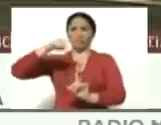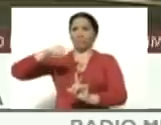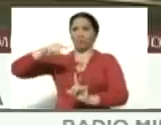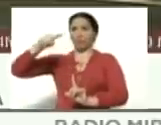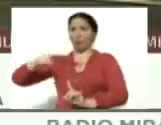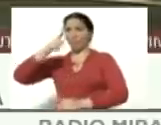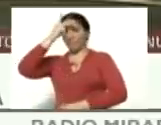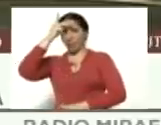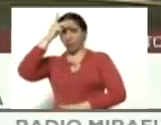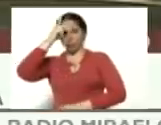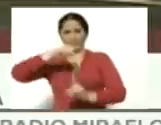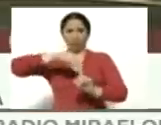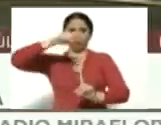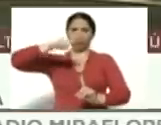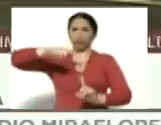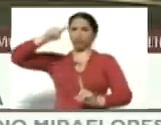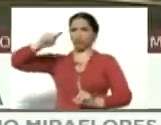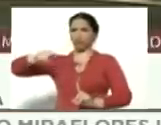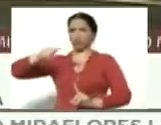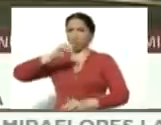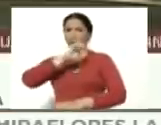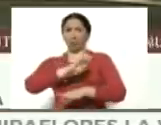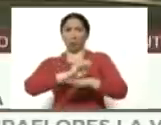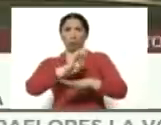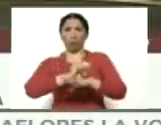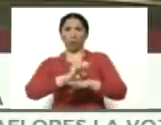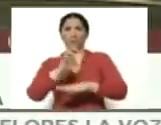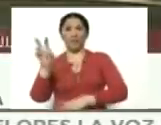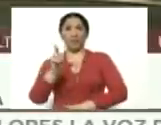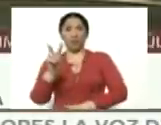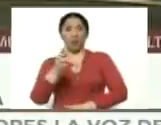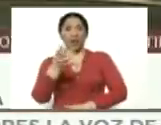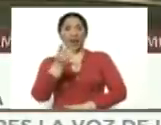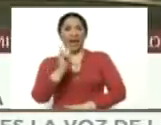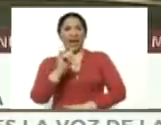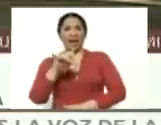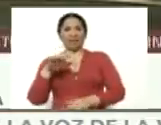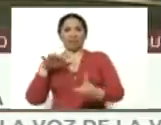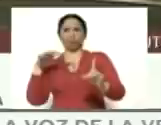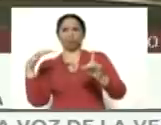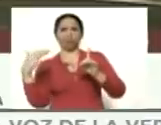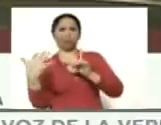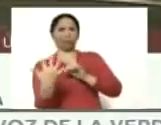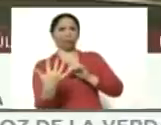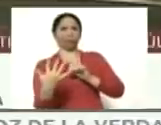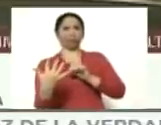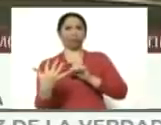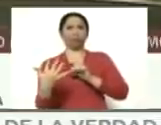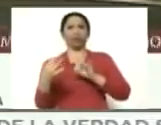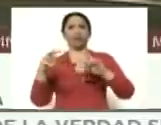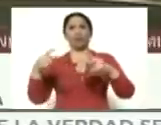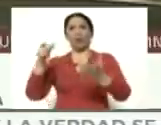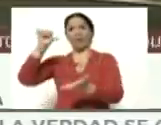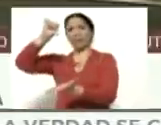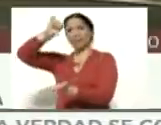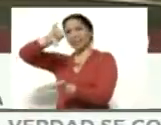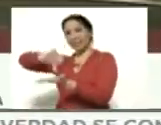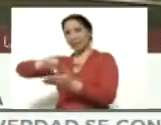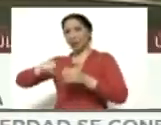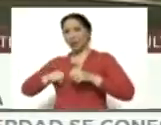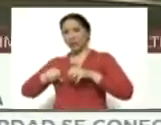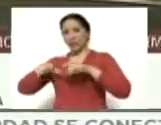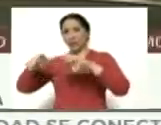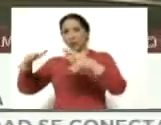de Perú, de las curvas exponenciales de Ecuador. Venezuela está rodeada por el nuevo epicentro de la pandemia